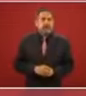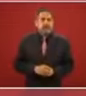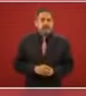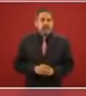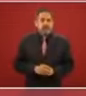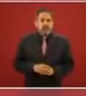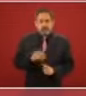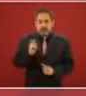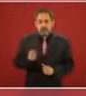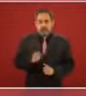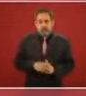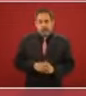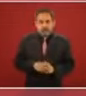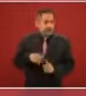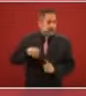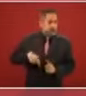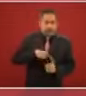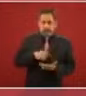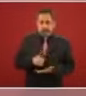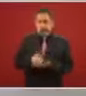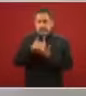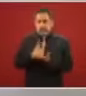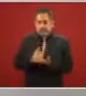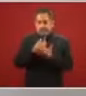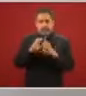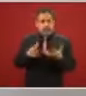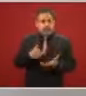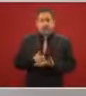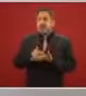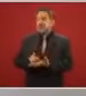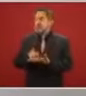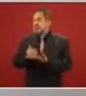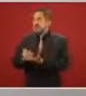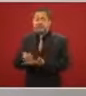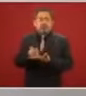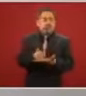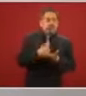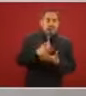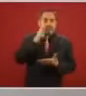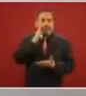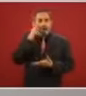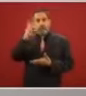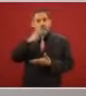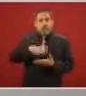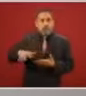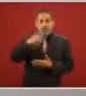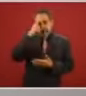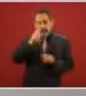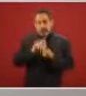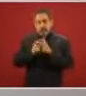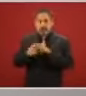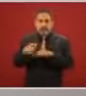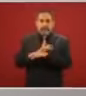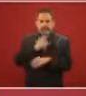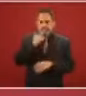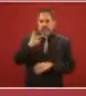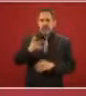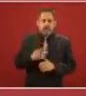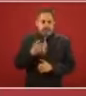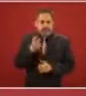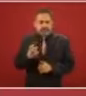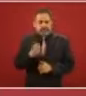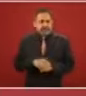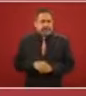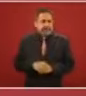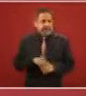Y que ayudemos todos a tener una sociedad mejor. Esto es el fruto